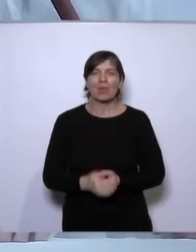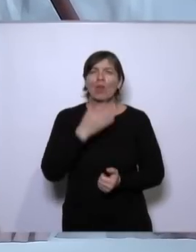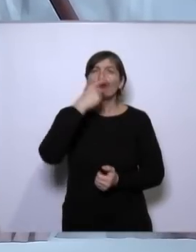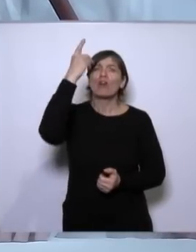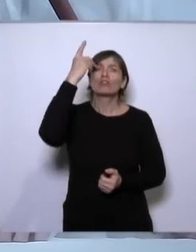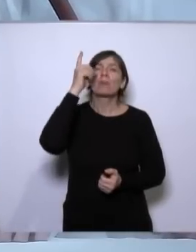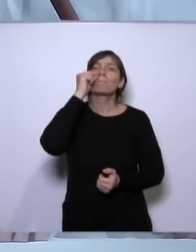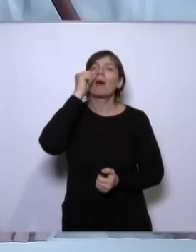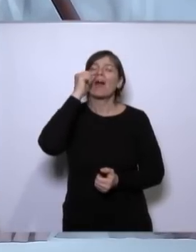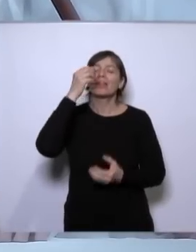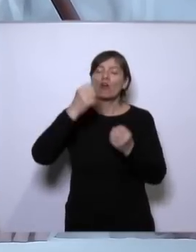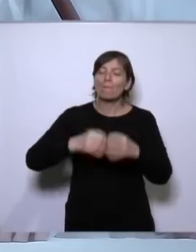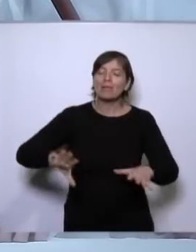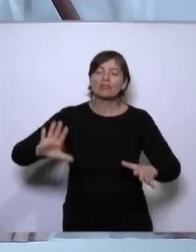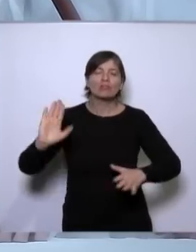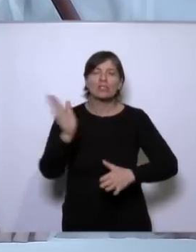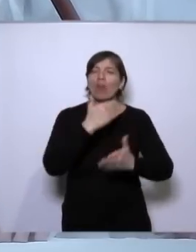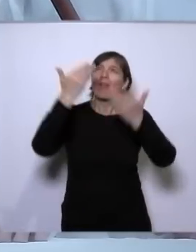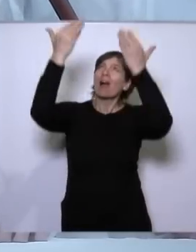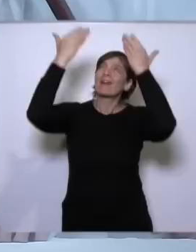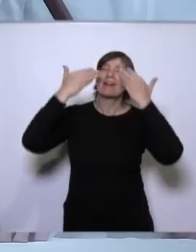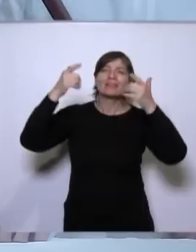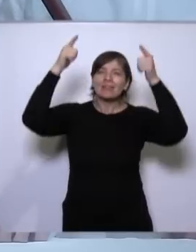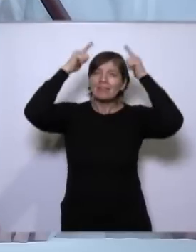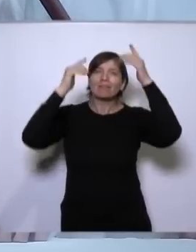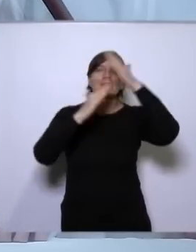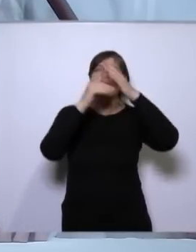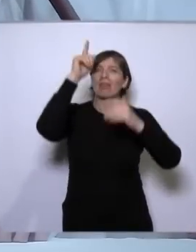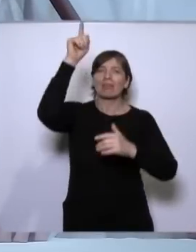Dios Padre, fuente de toda gracia y santidad,